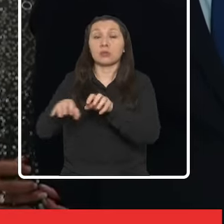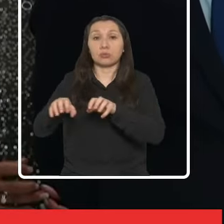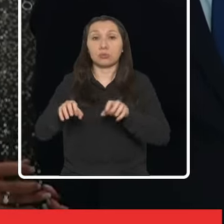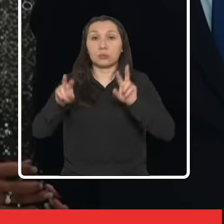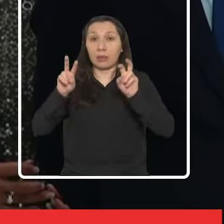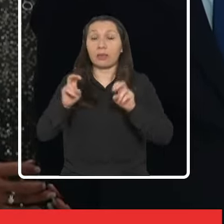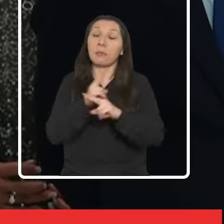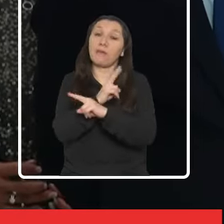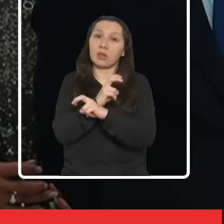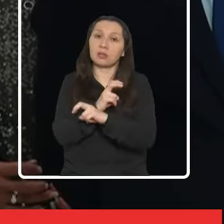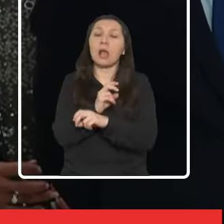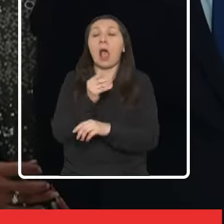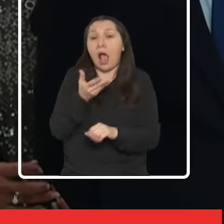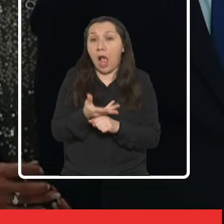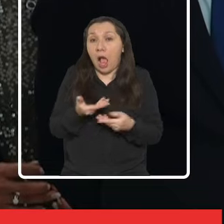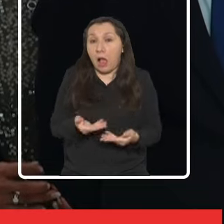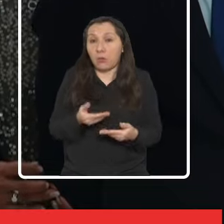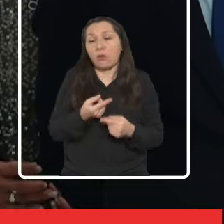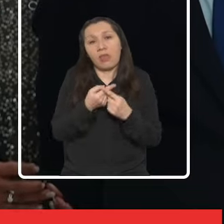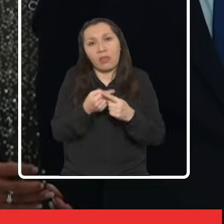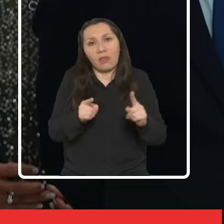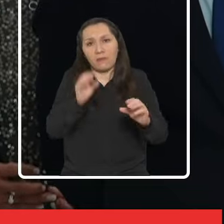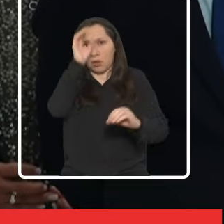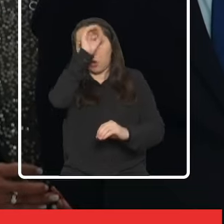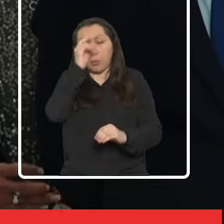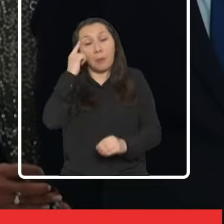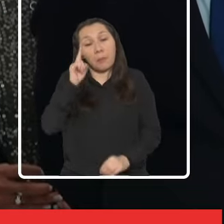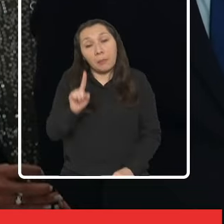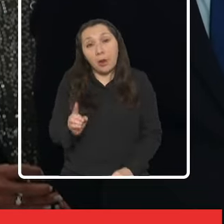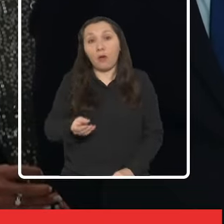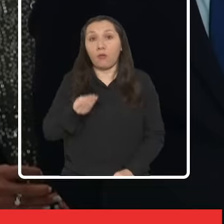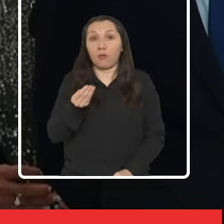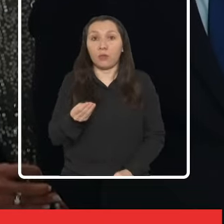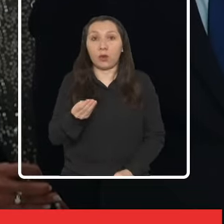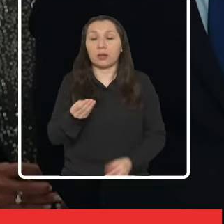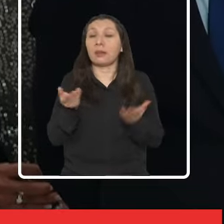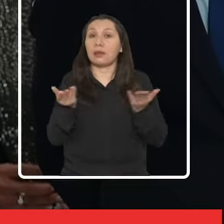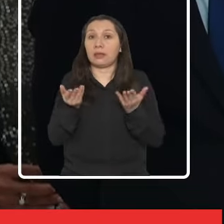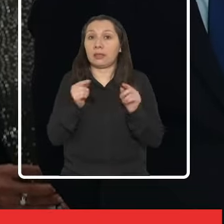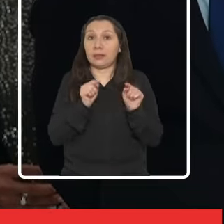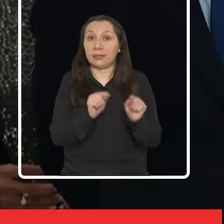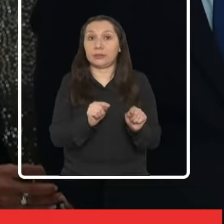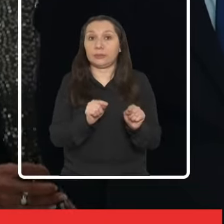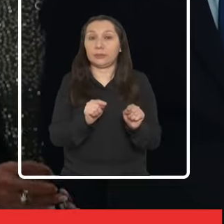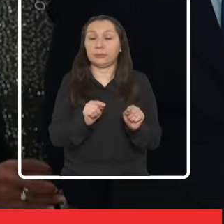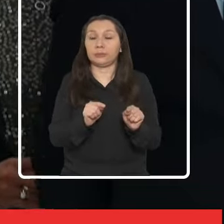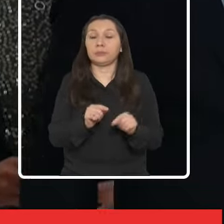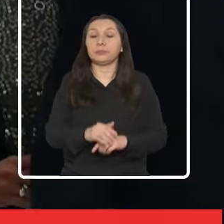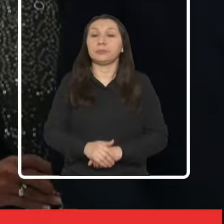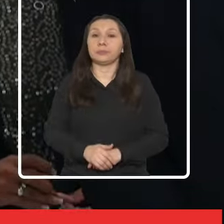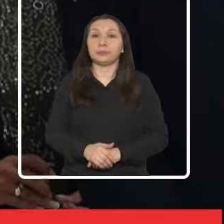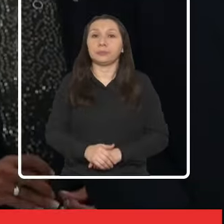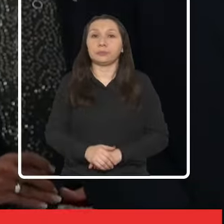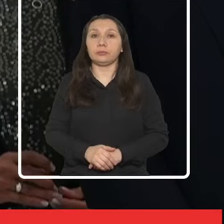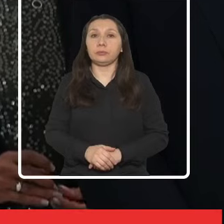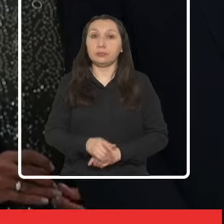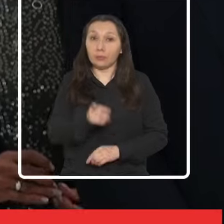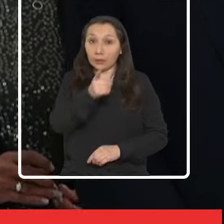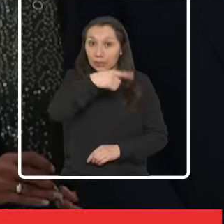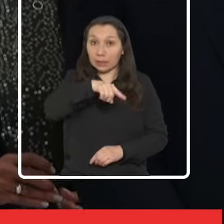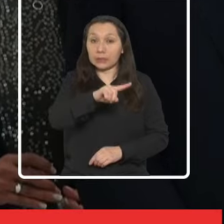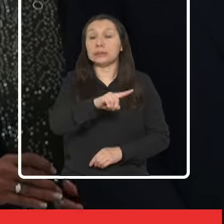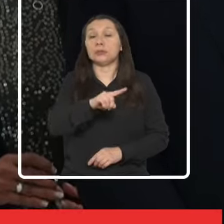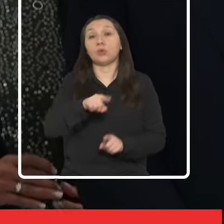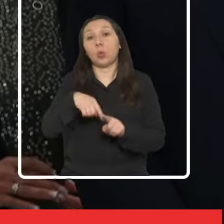particularmente respecto a Venezuela, tenemos una diferencia. Pero lo bueno respecto a eso es que tanto ellos